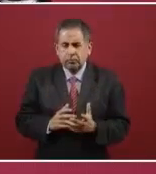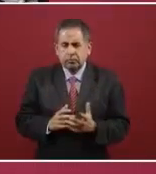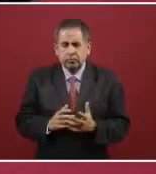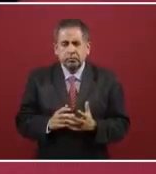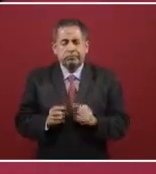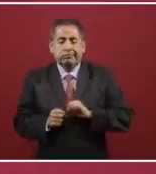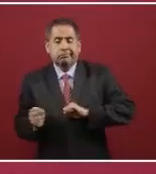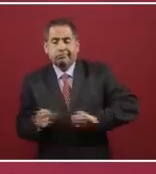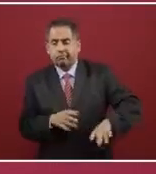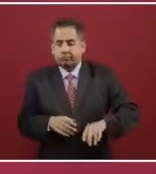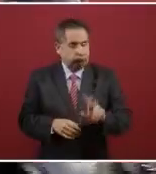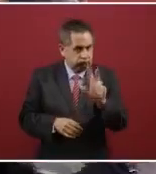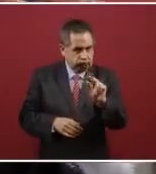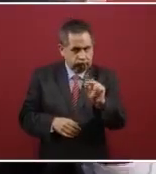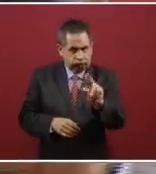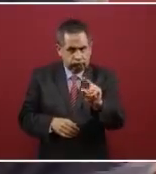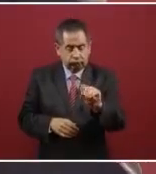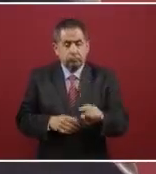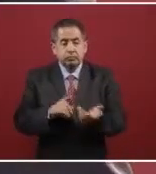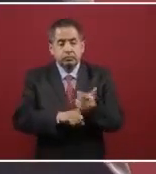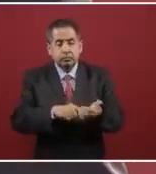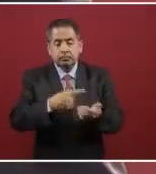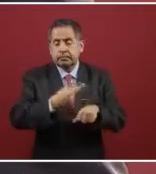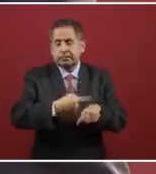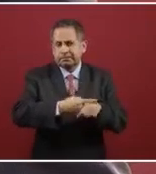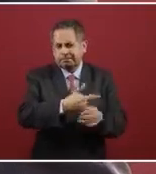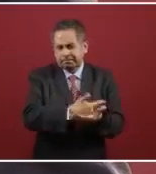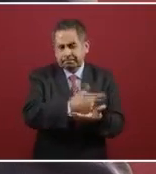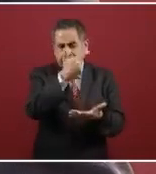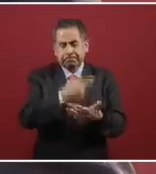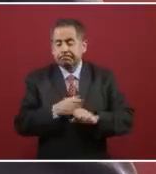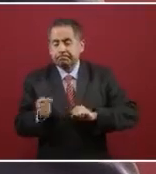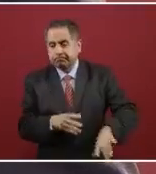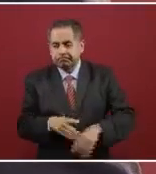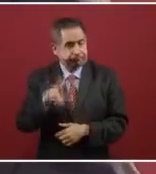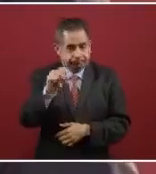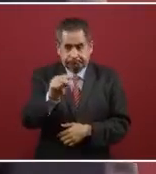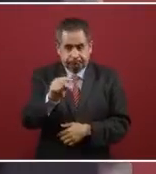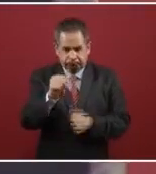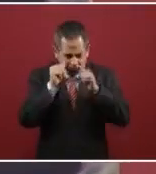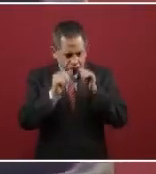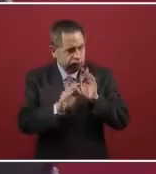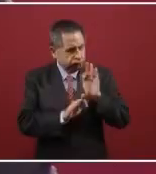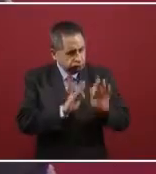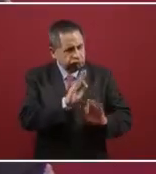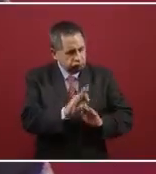no abandonarlos, ¿sí?, a los que tienen enfermedades graves, asistirlos.